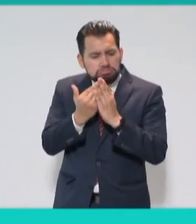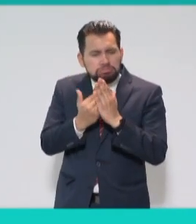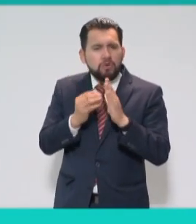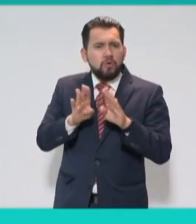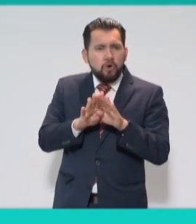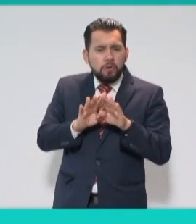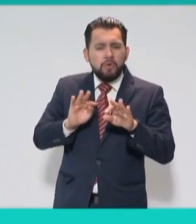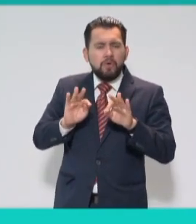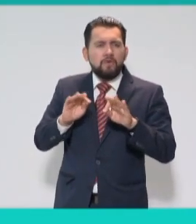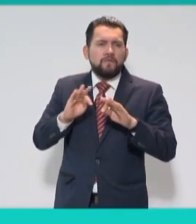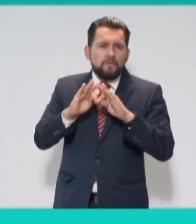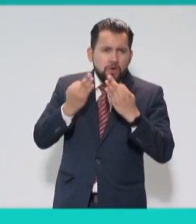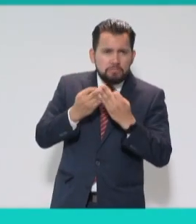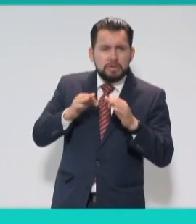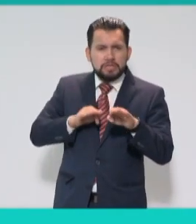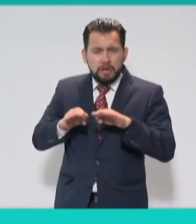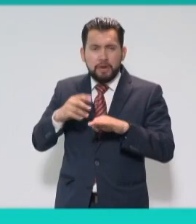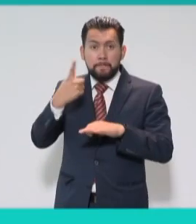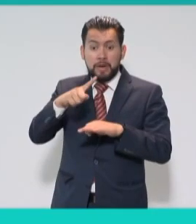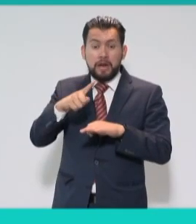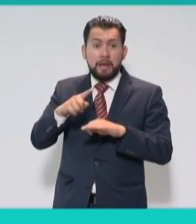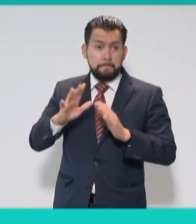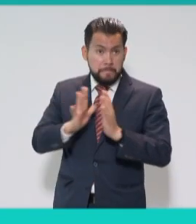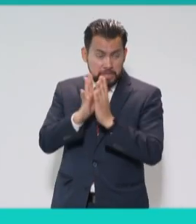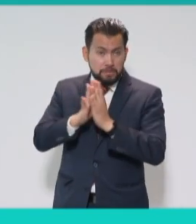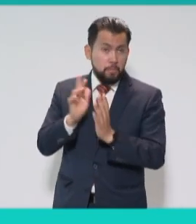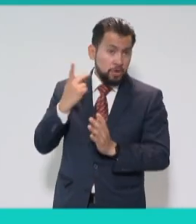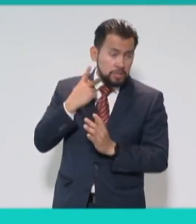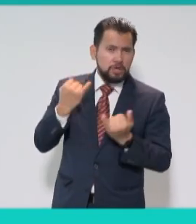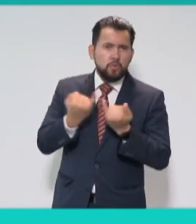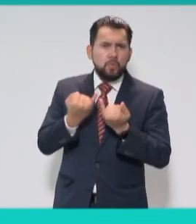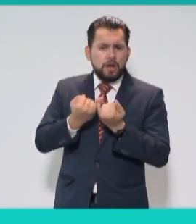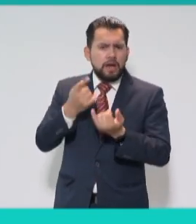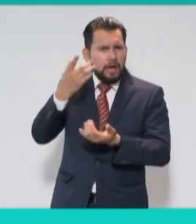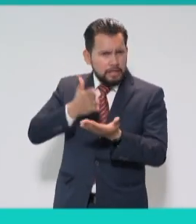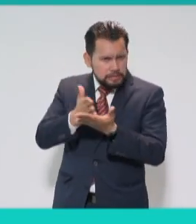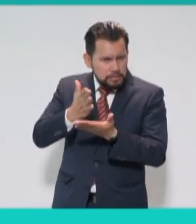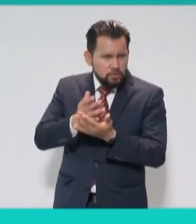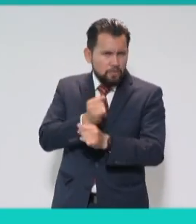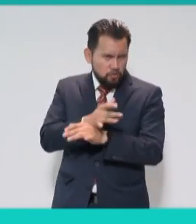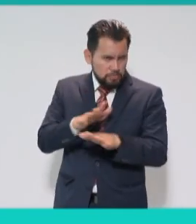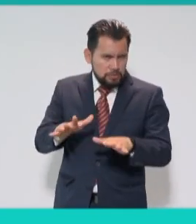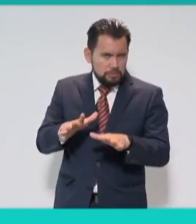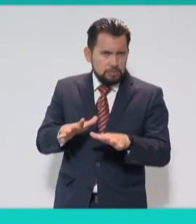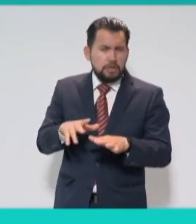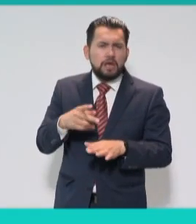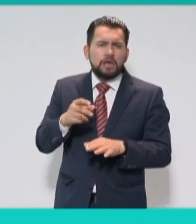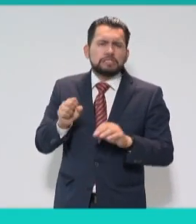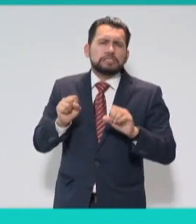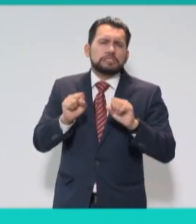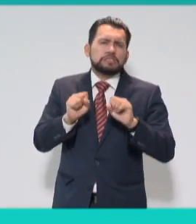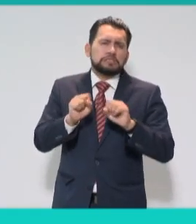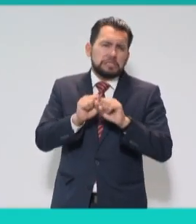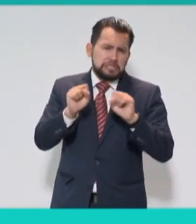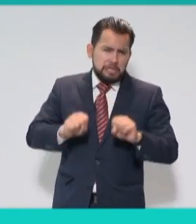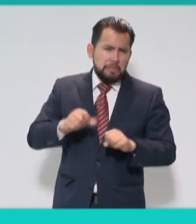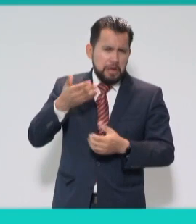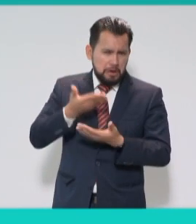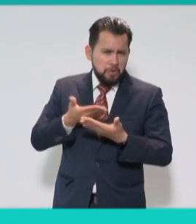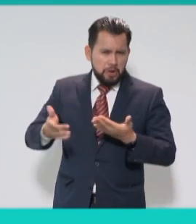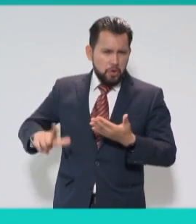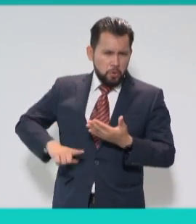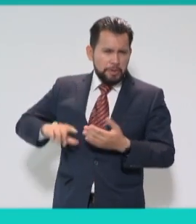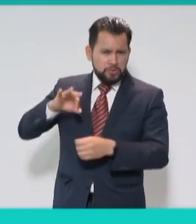política y para el acceso a la información de la vida pública que nos ha dado el sistema democrático que hoy tenemos y que